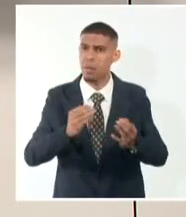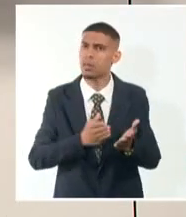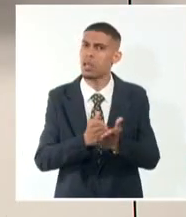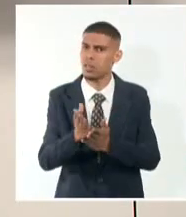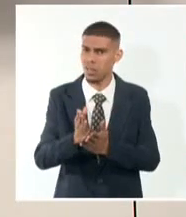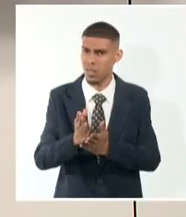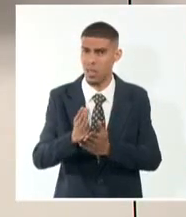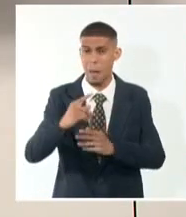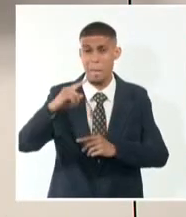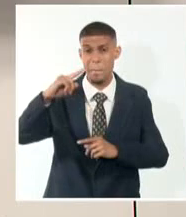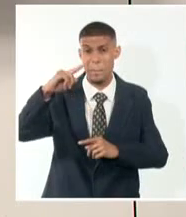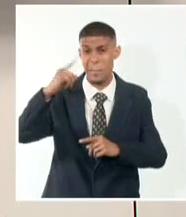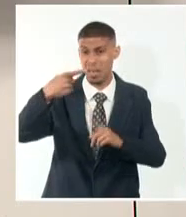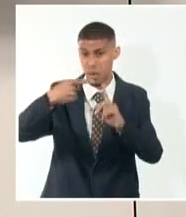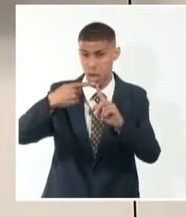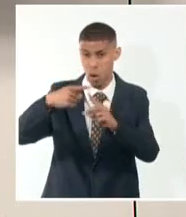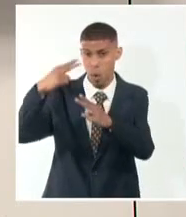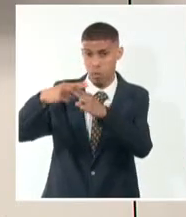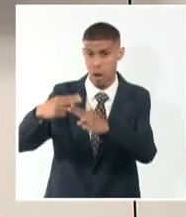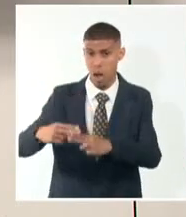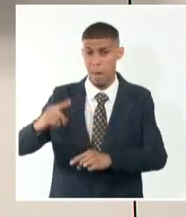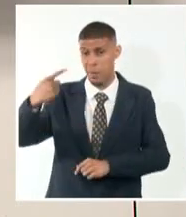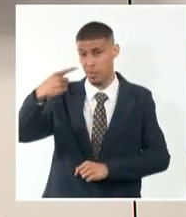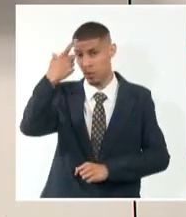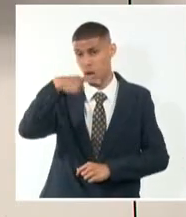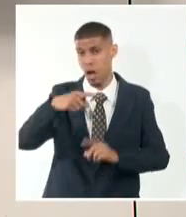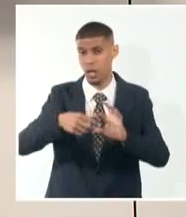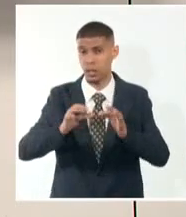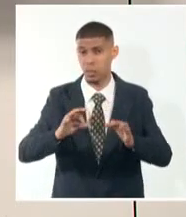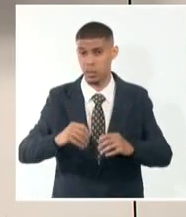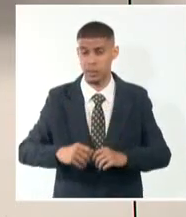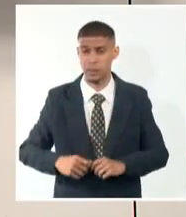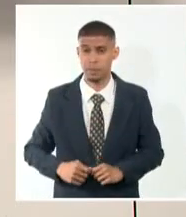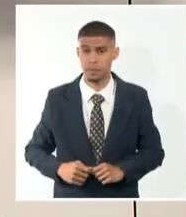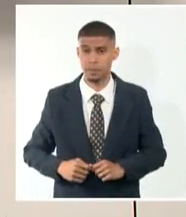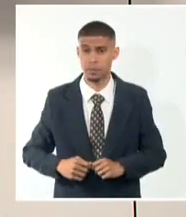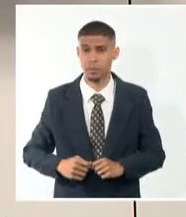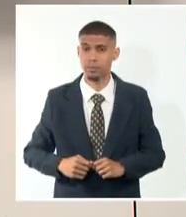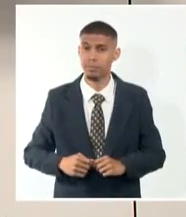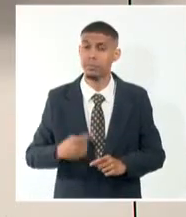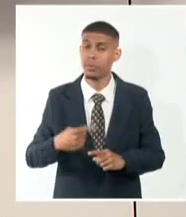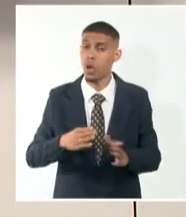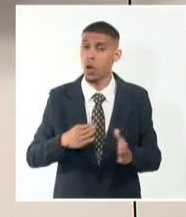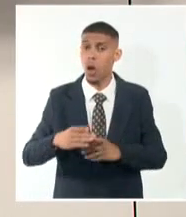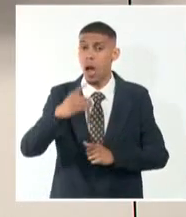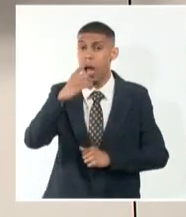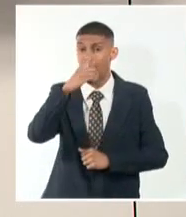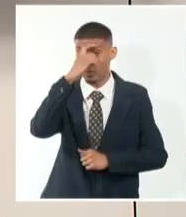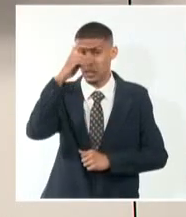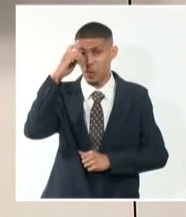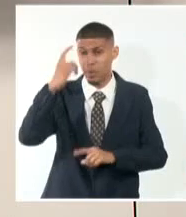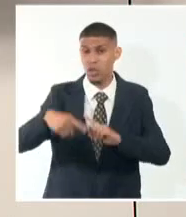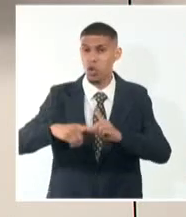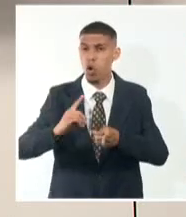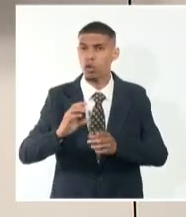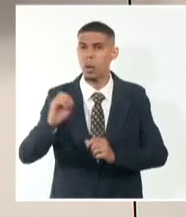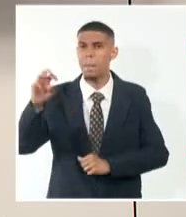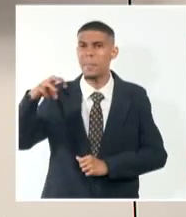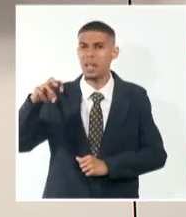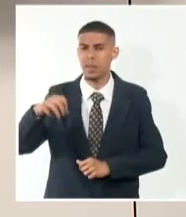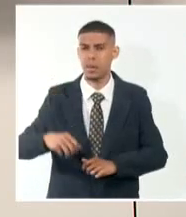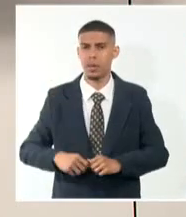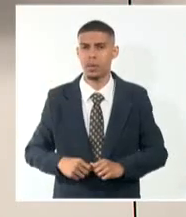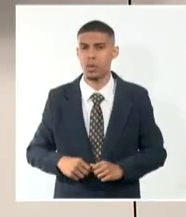en la cima de la tabla de posiciones ante Cienfuegos, mientras los Gallos de Santi Espíritus chocarán ante Pinal del Río. Completa la jornada los